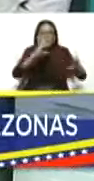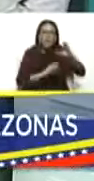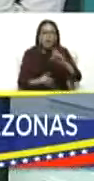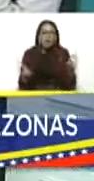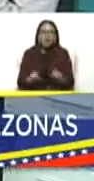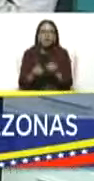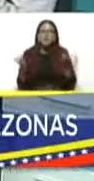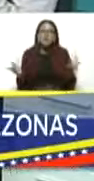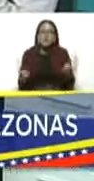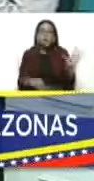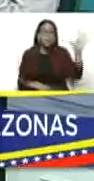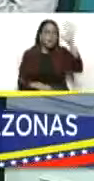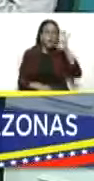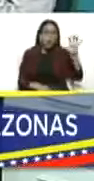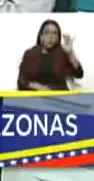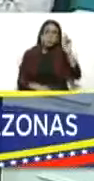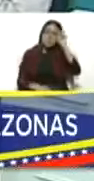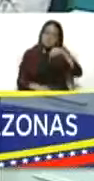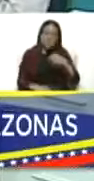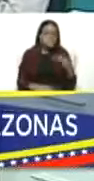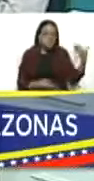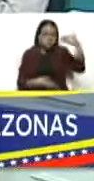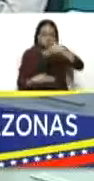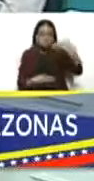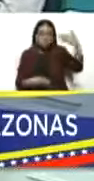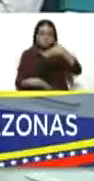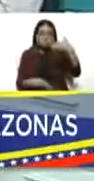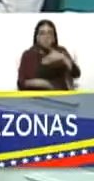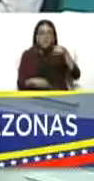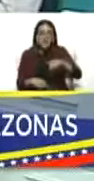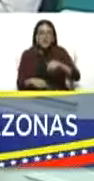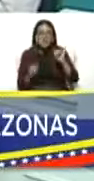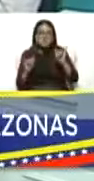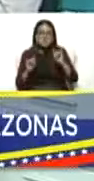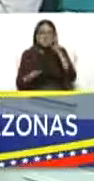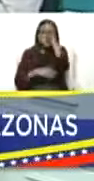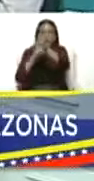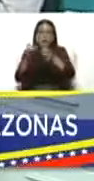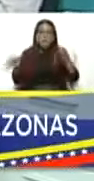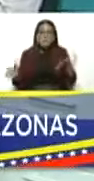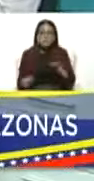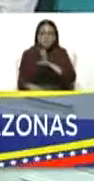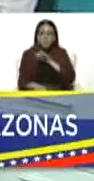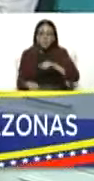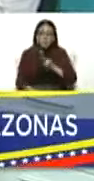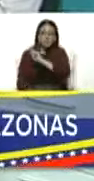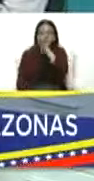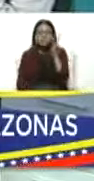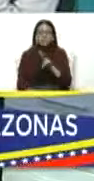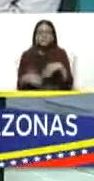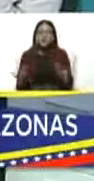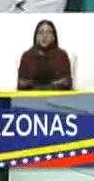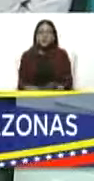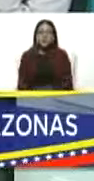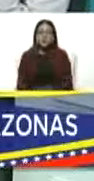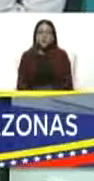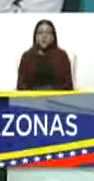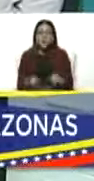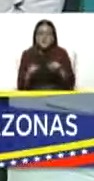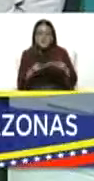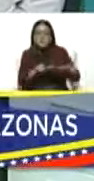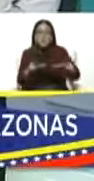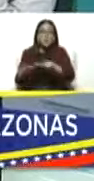Europa. Pero nosotros teniendo el Amazonas aquí, el lugar de la biodiversidad